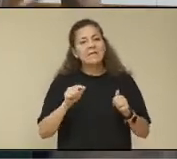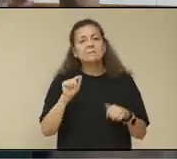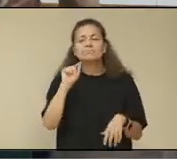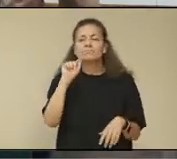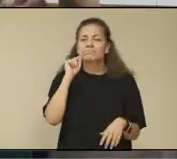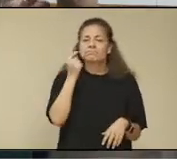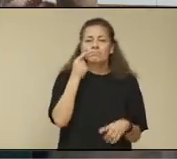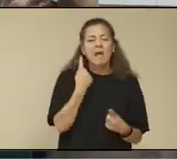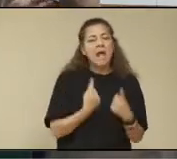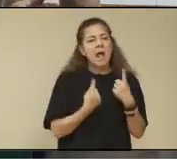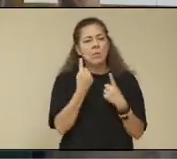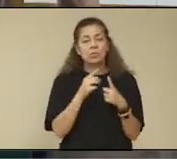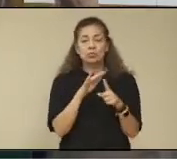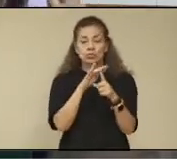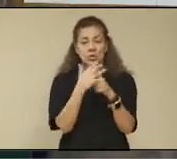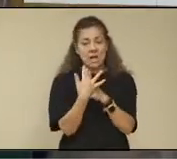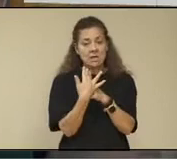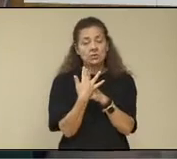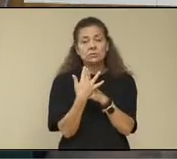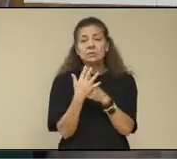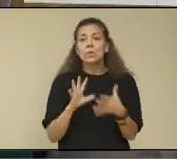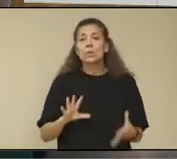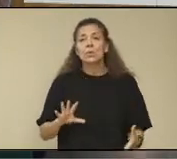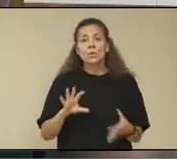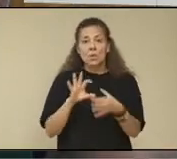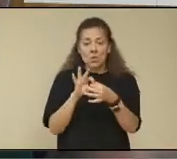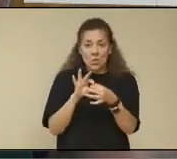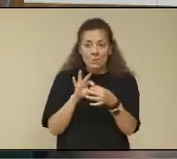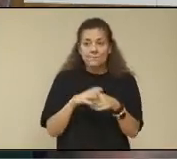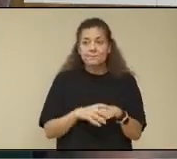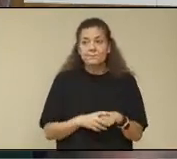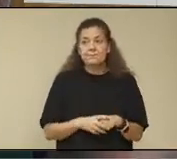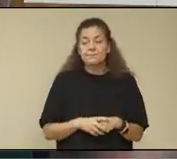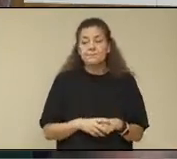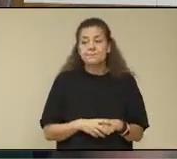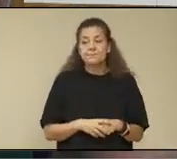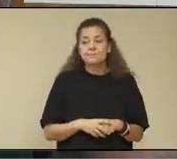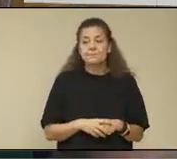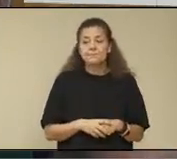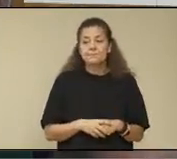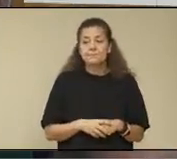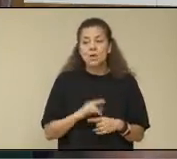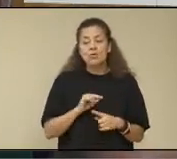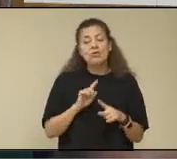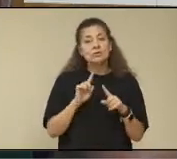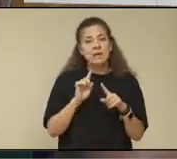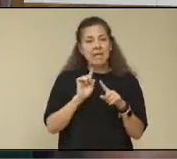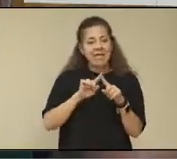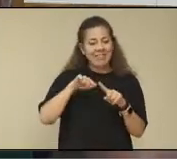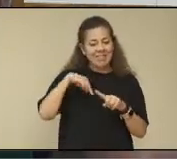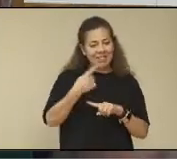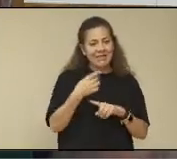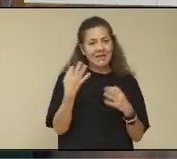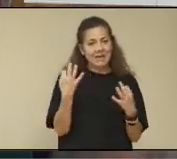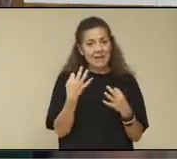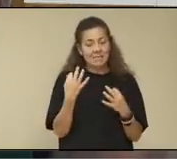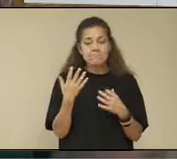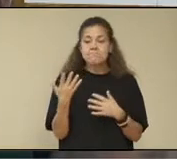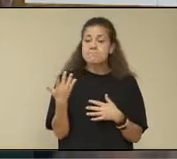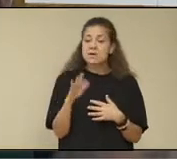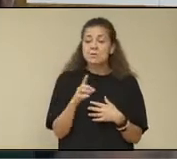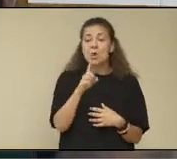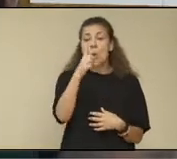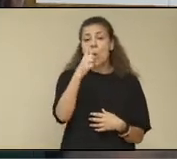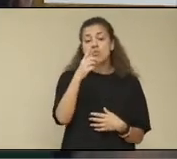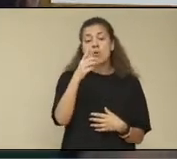también algunos casos relacionados con los efectos secundarios, y en que aproximadamente un 1